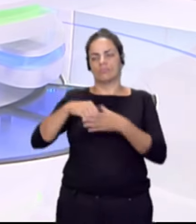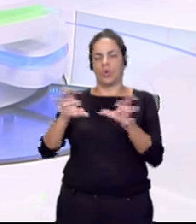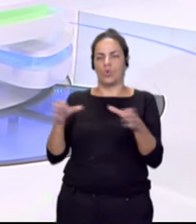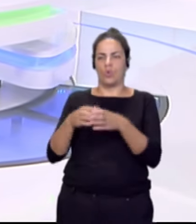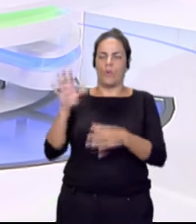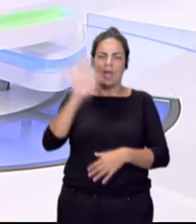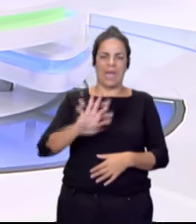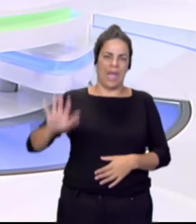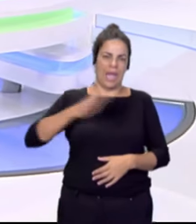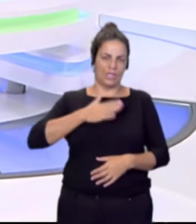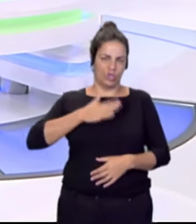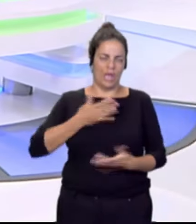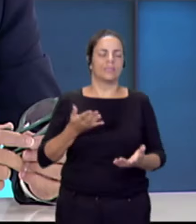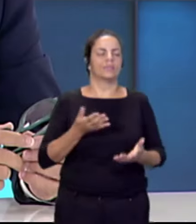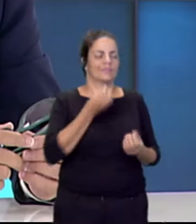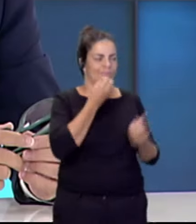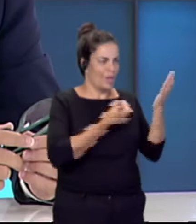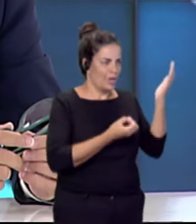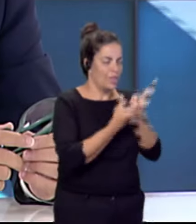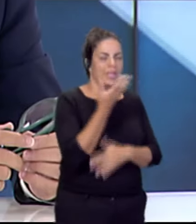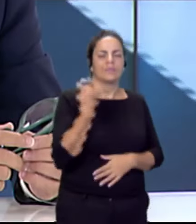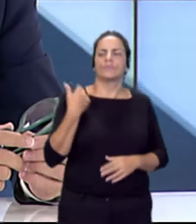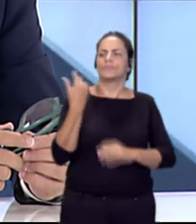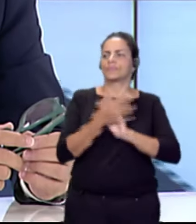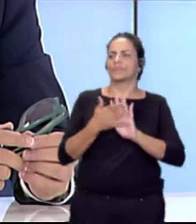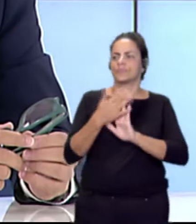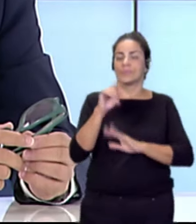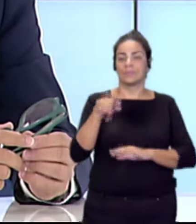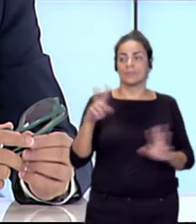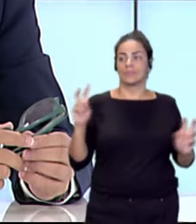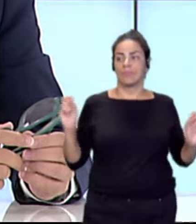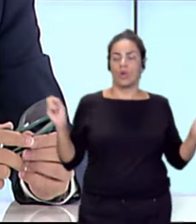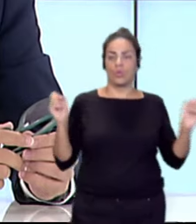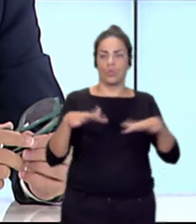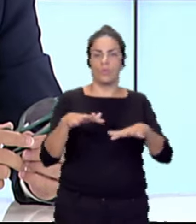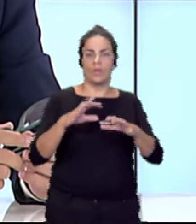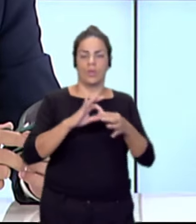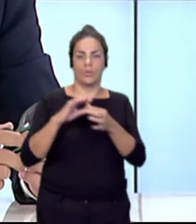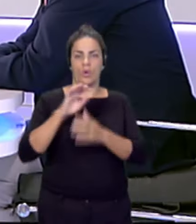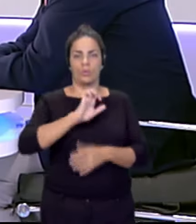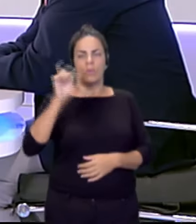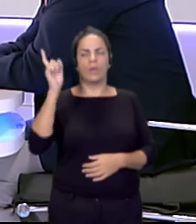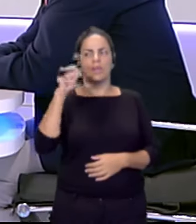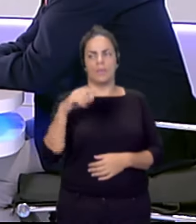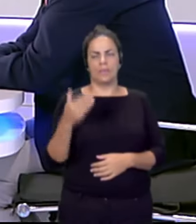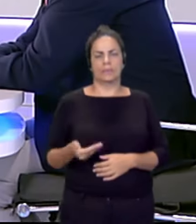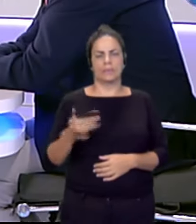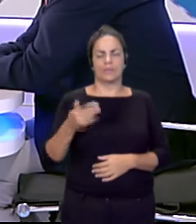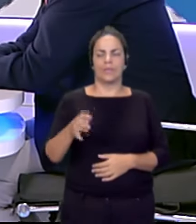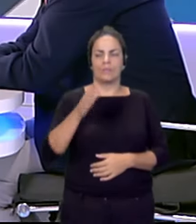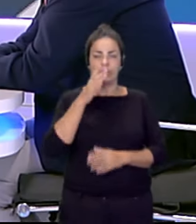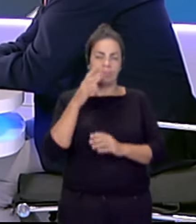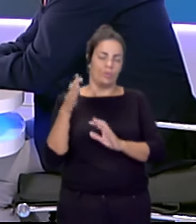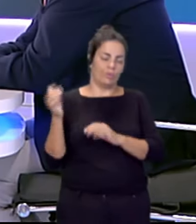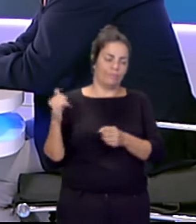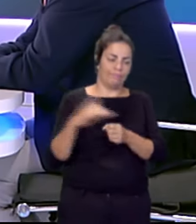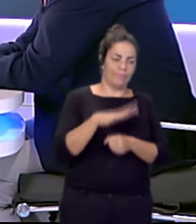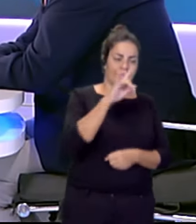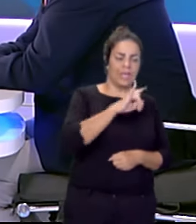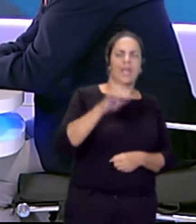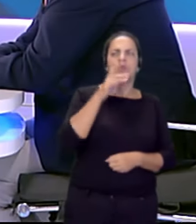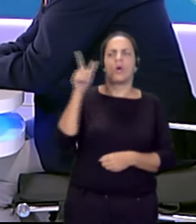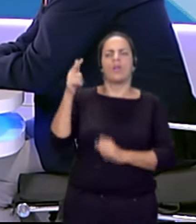titulares en esta mañana. Esa cumbre de la Unión Europea que va a abordar un asunto clave que también tiene mucho que ver con Canarias, en tanto en cuanto habla de la posibilidad de crear